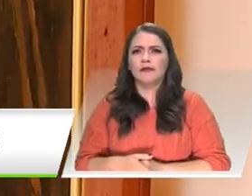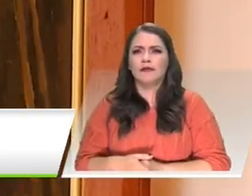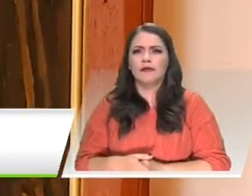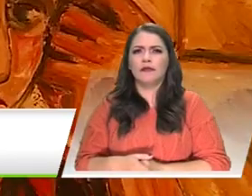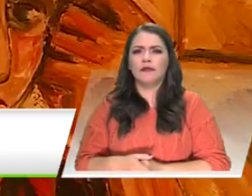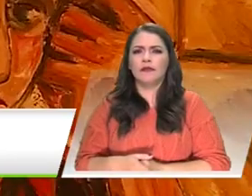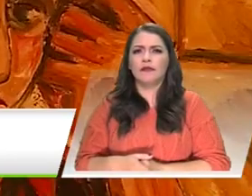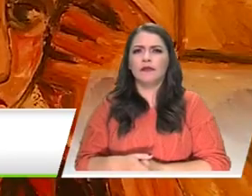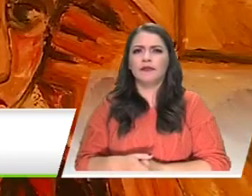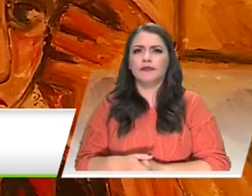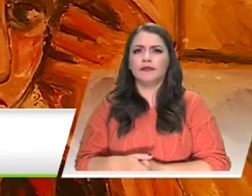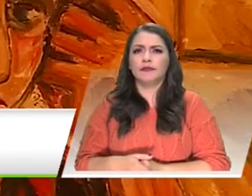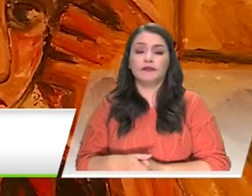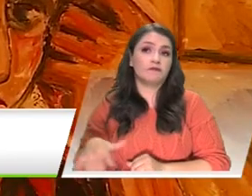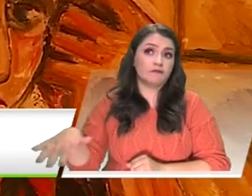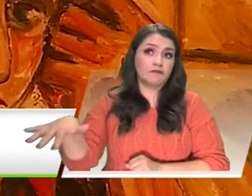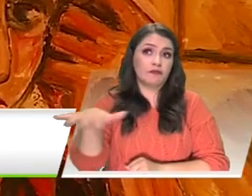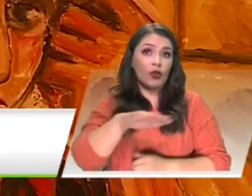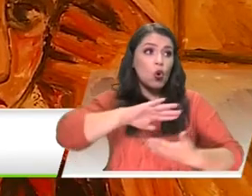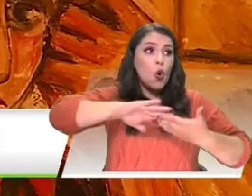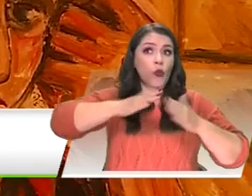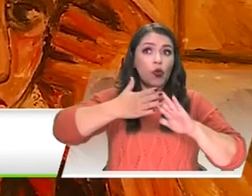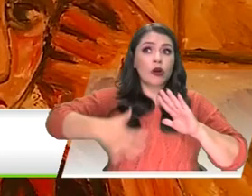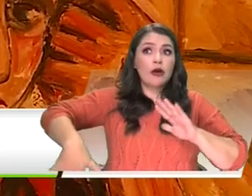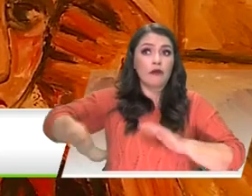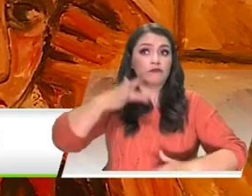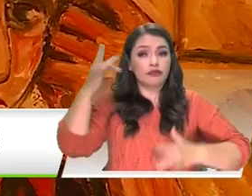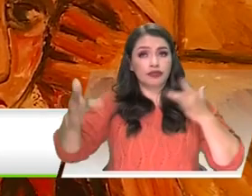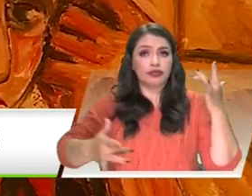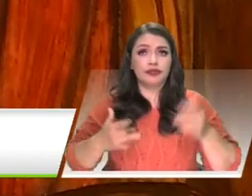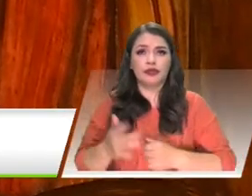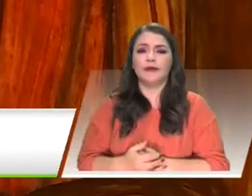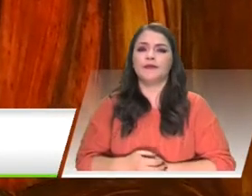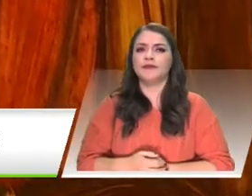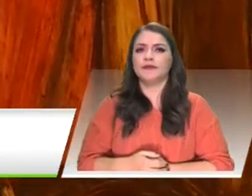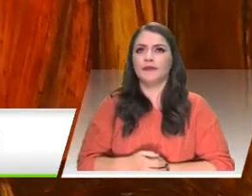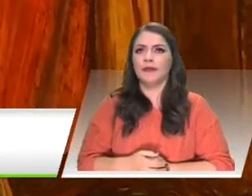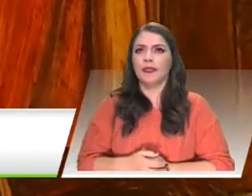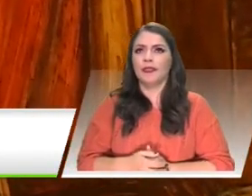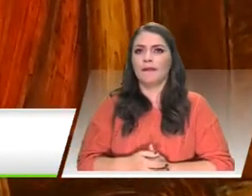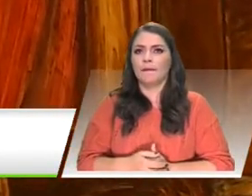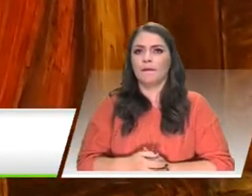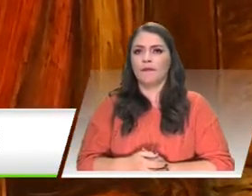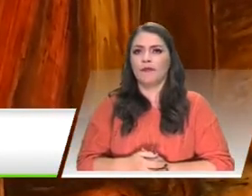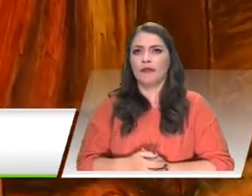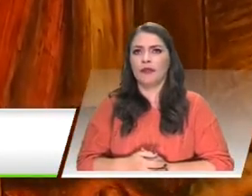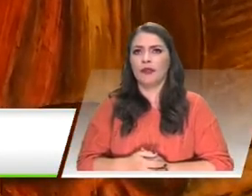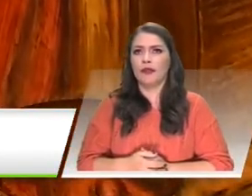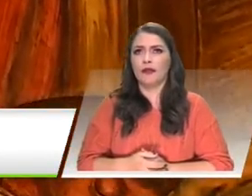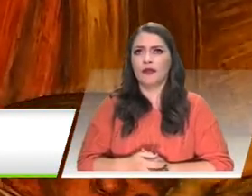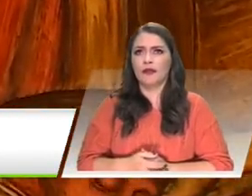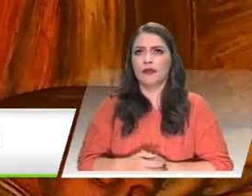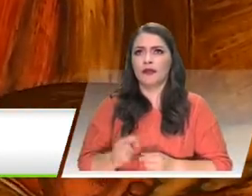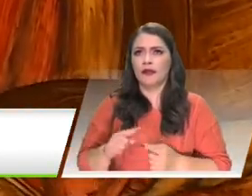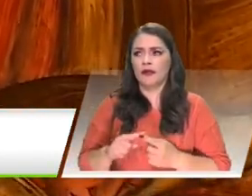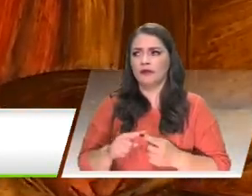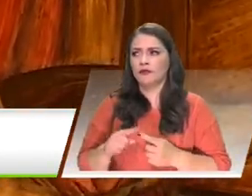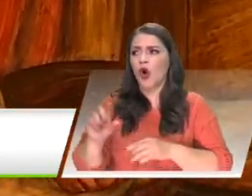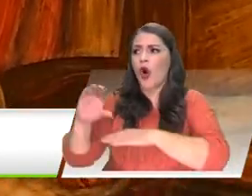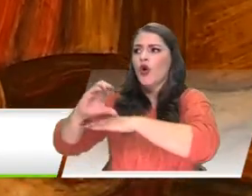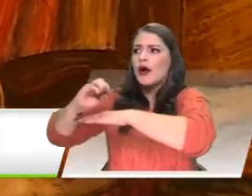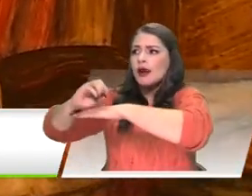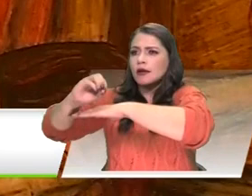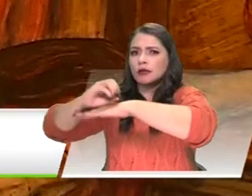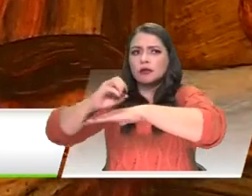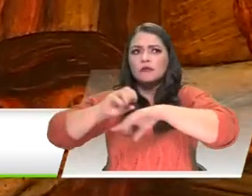más disfrutable por la comunidad. Y en lugar de trabajo de muchas organizaciones